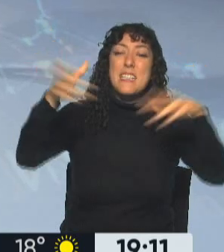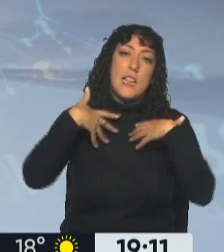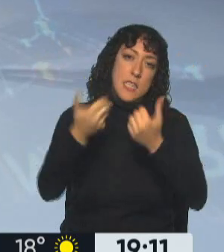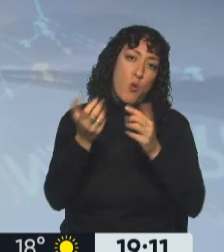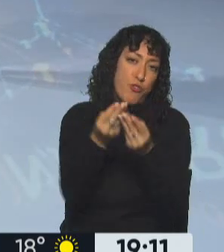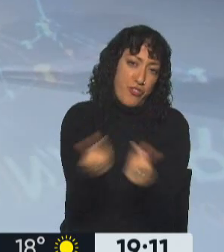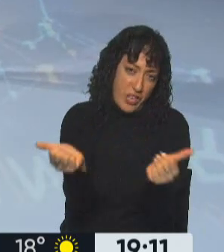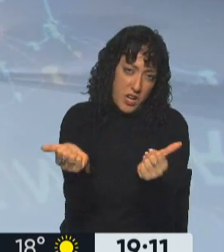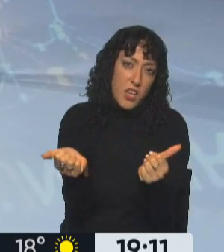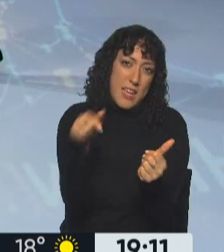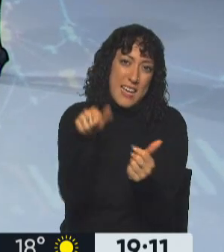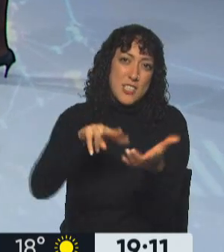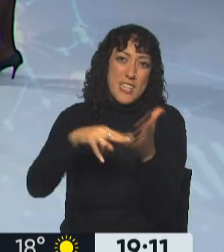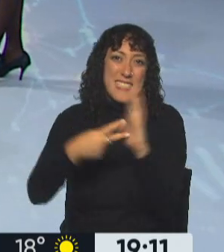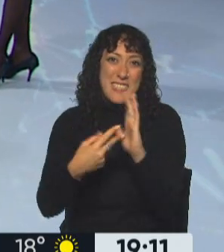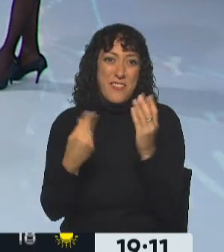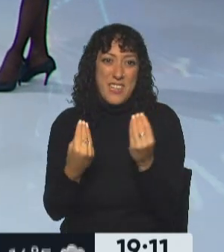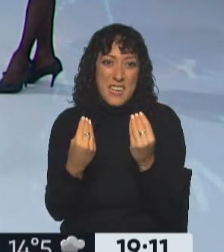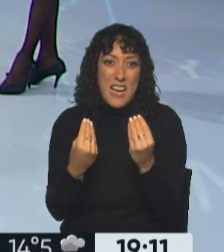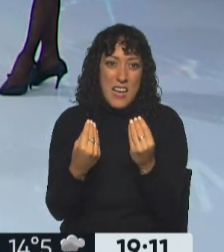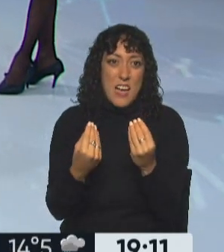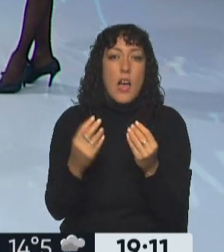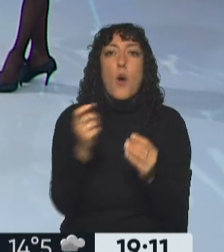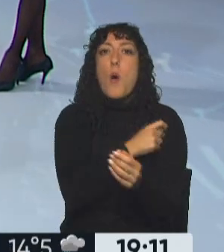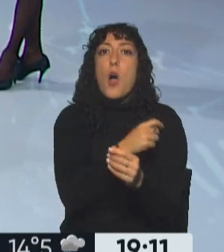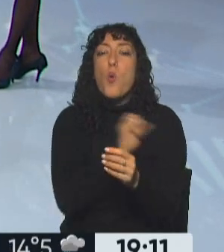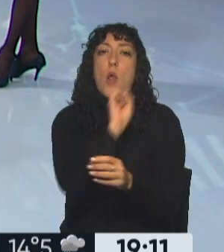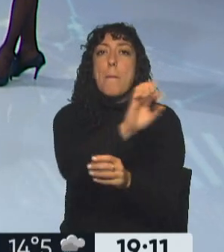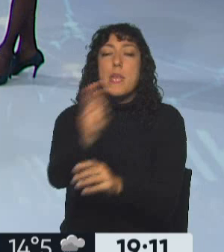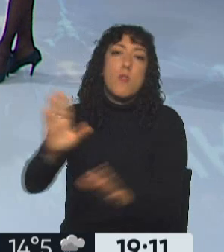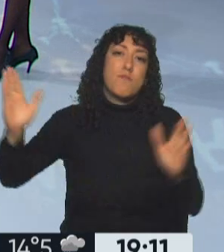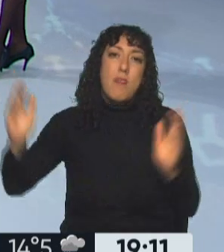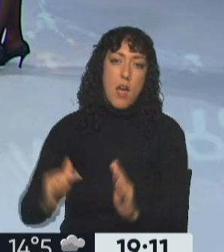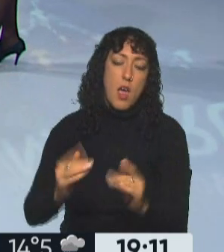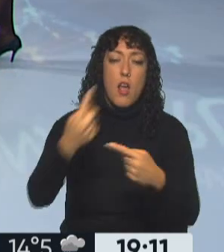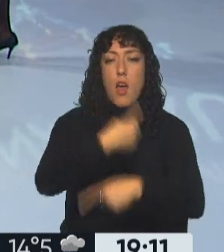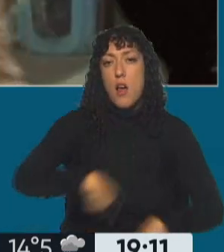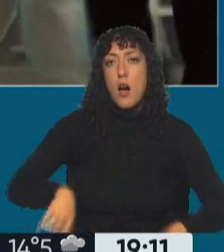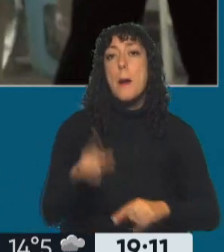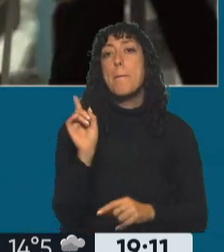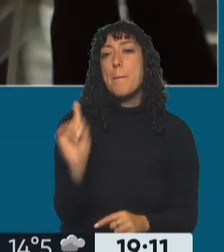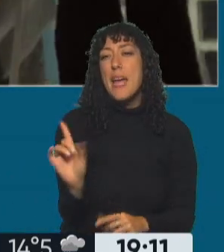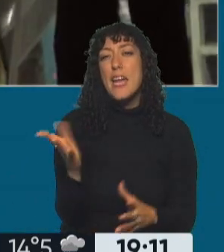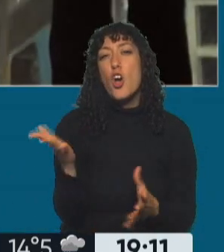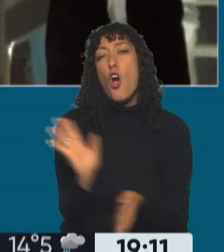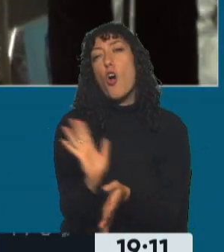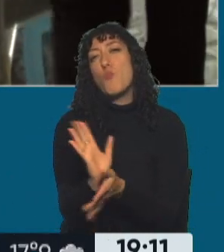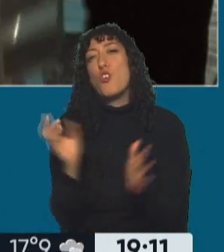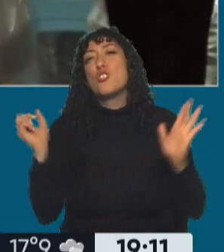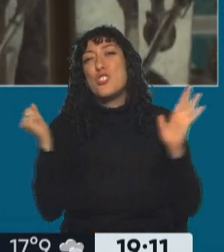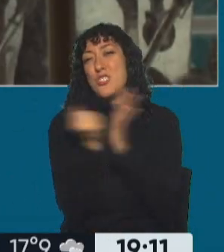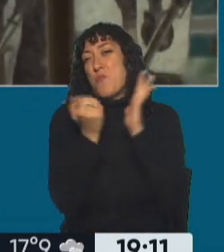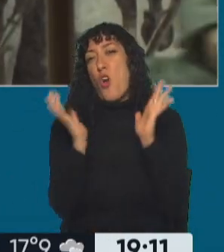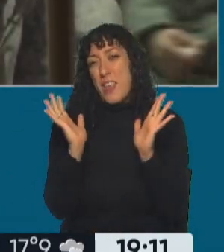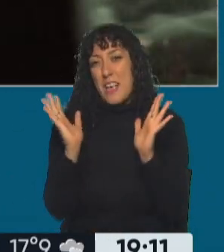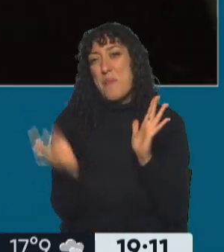advertía también que esto puede implicar el recorte, por ejemplo, para el envío de vacunas, entre otras cuestiones, pero sí que al menos simbólicamente tiene una importancia,